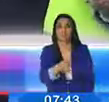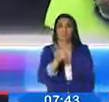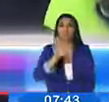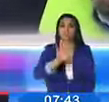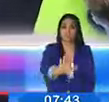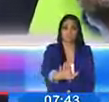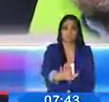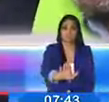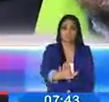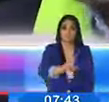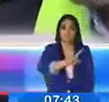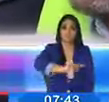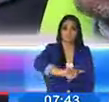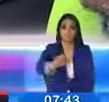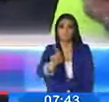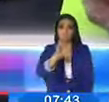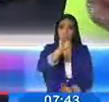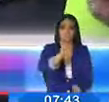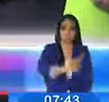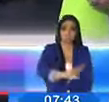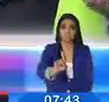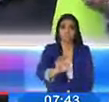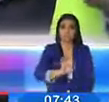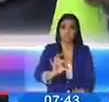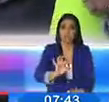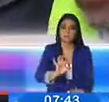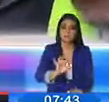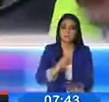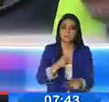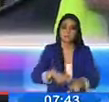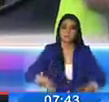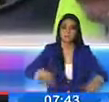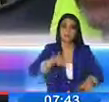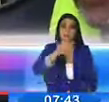el límite de velocidad en este punto